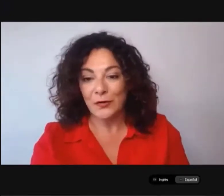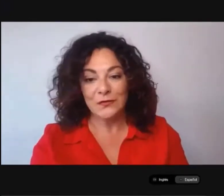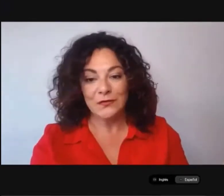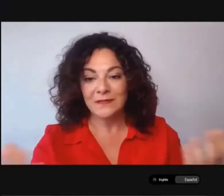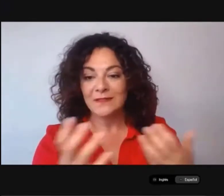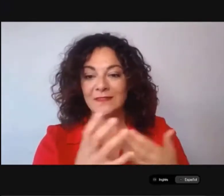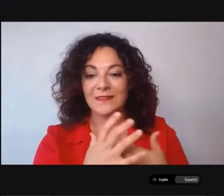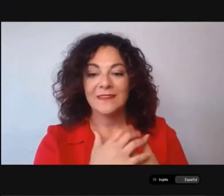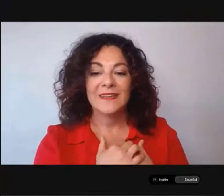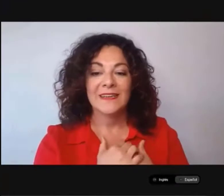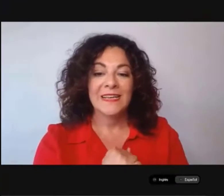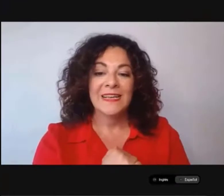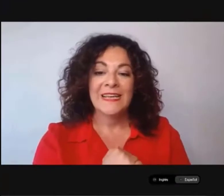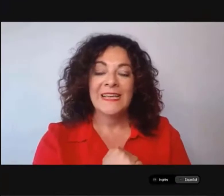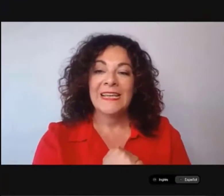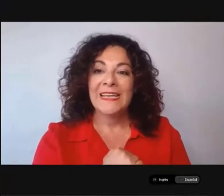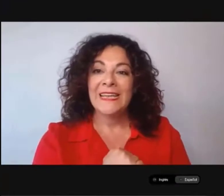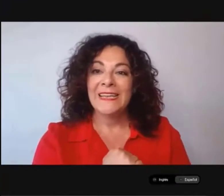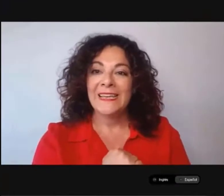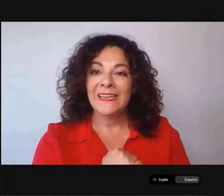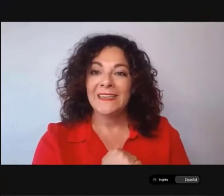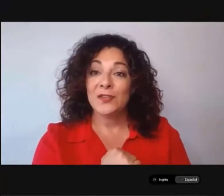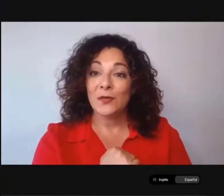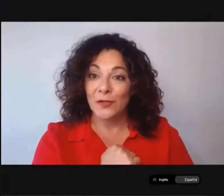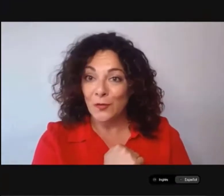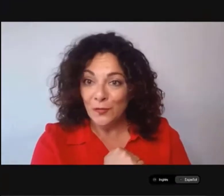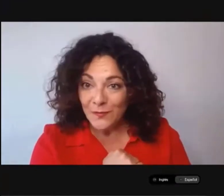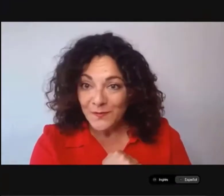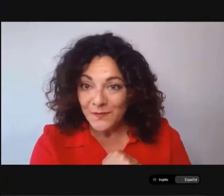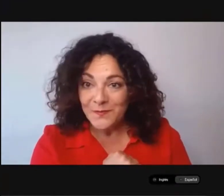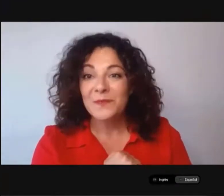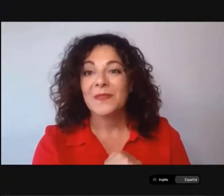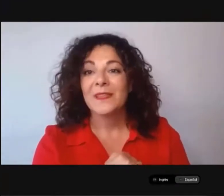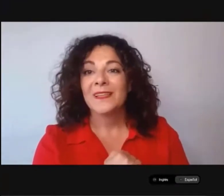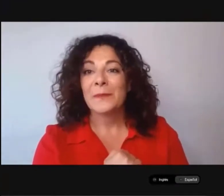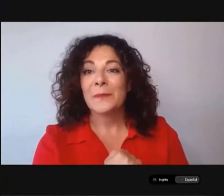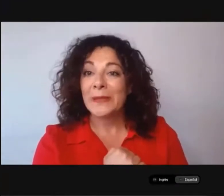todas y de todos. Y sobre todo,